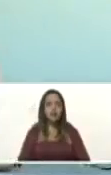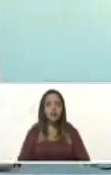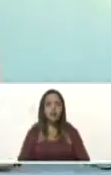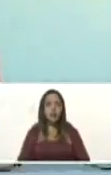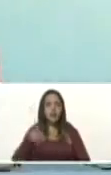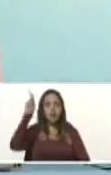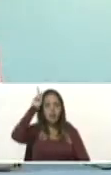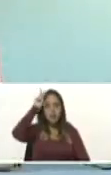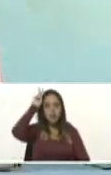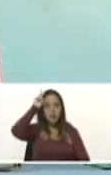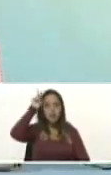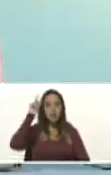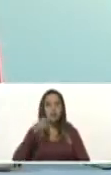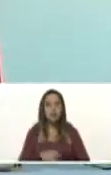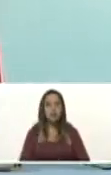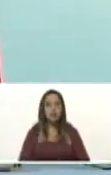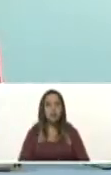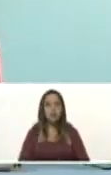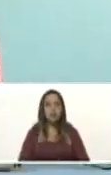Perú.